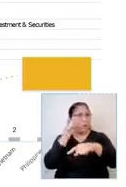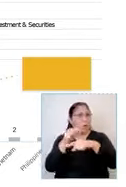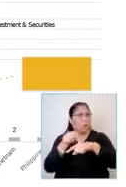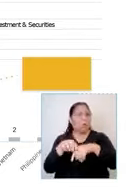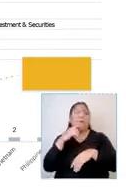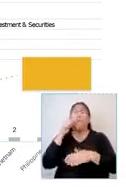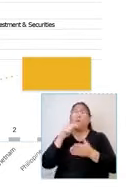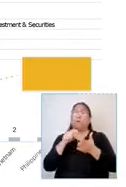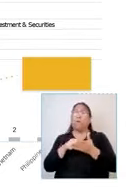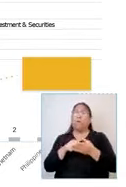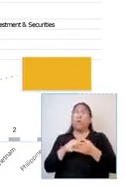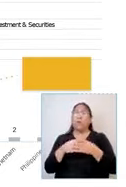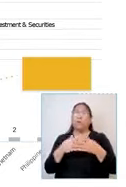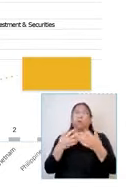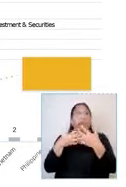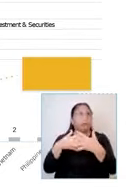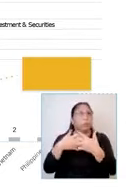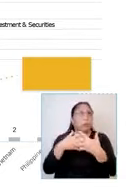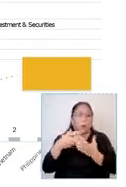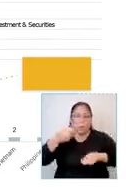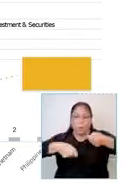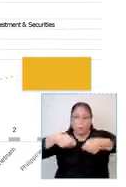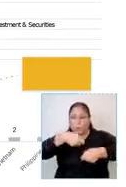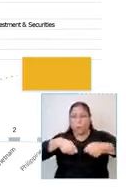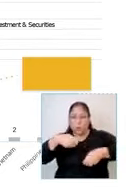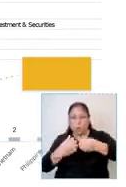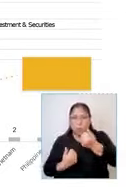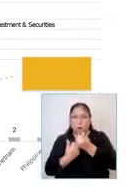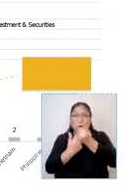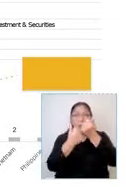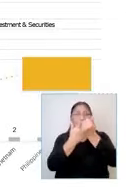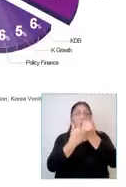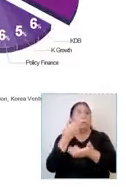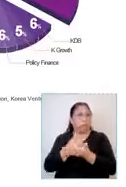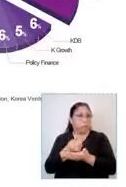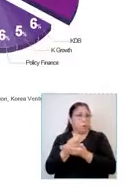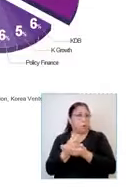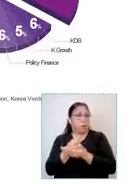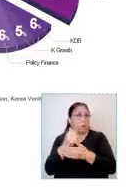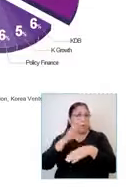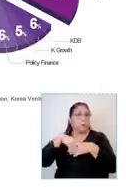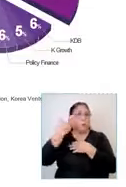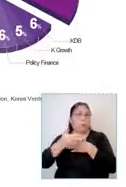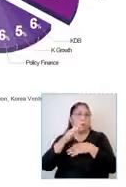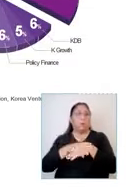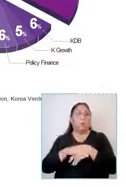una agencia de inversión para proporcionar capital. Siguiente diapositiva.